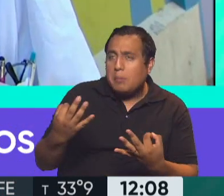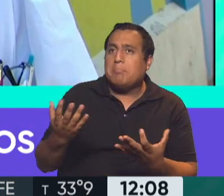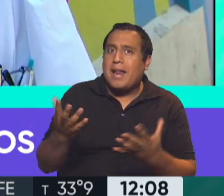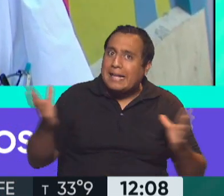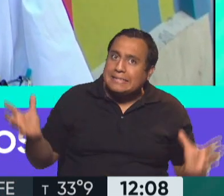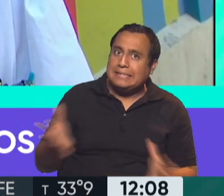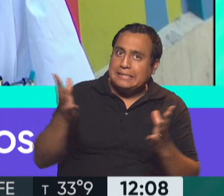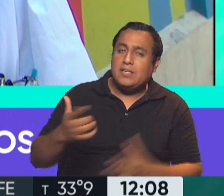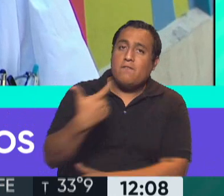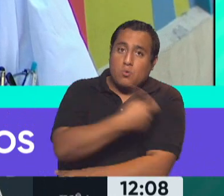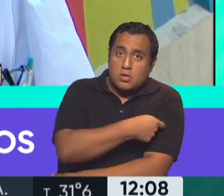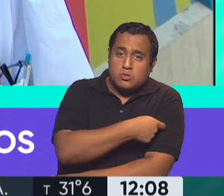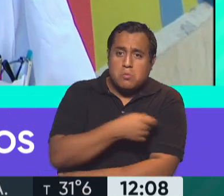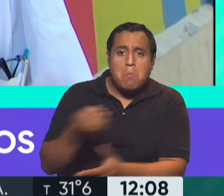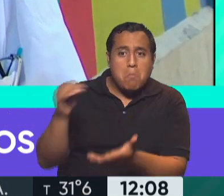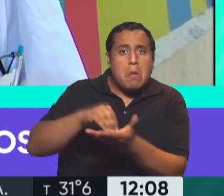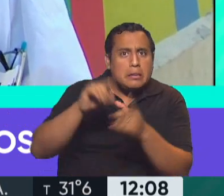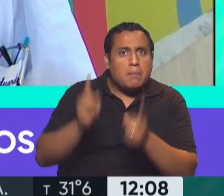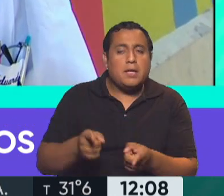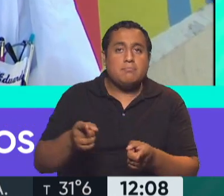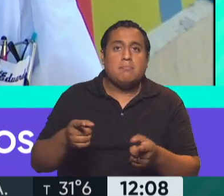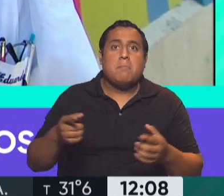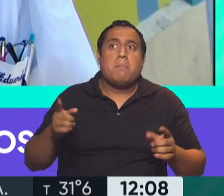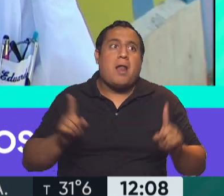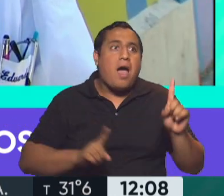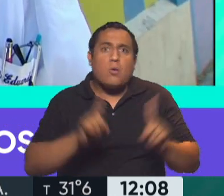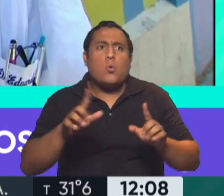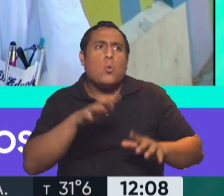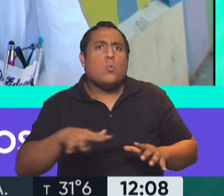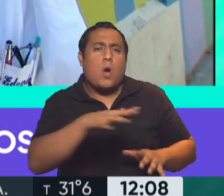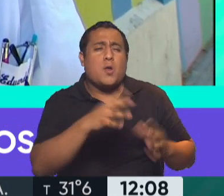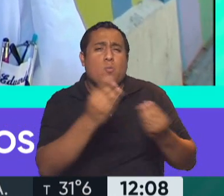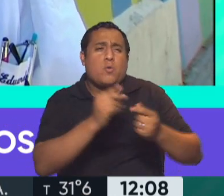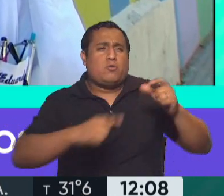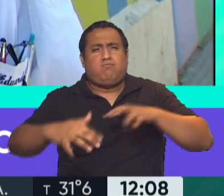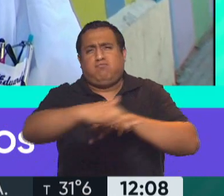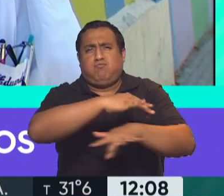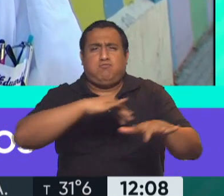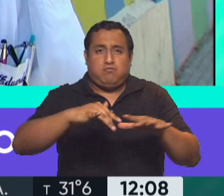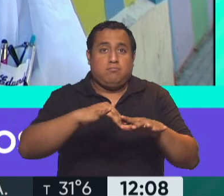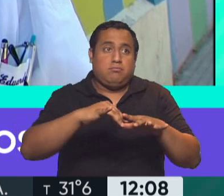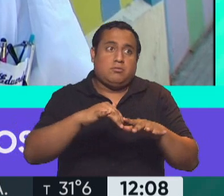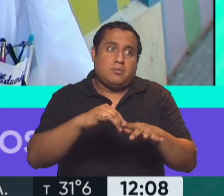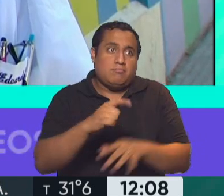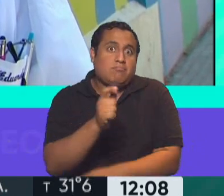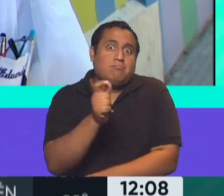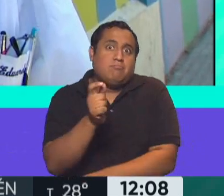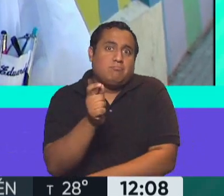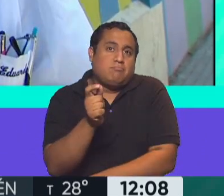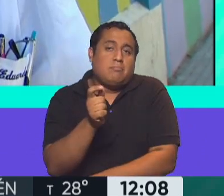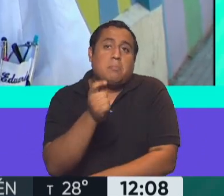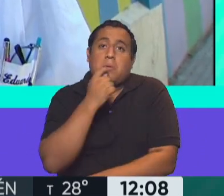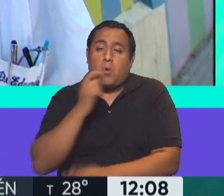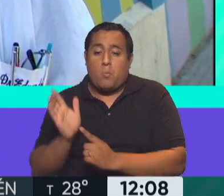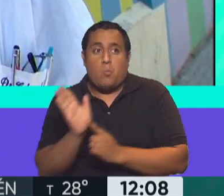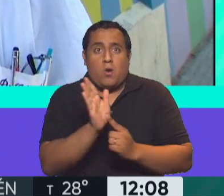la vacunación y obviamente también para evitar el contagio, sobre todo en lugares donde hay aglomeración de gente, donde hay espacios cerrados?